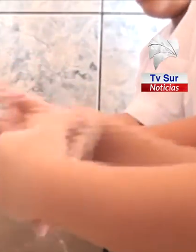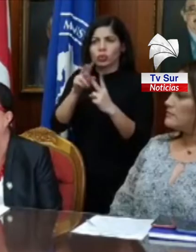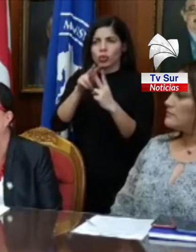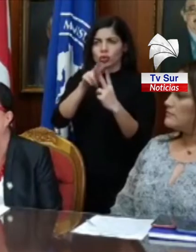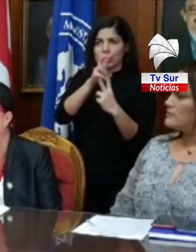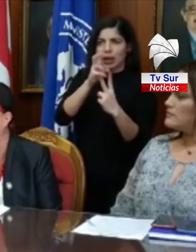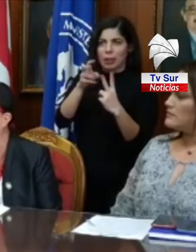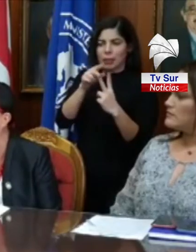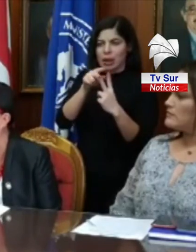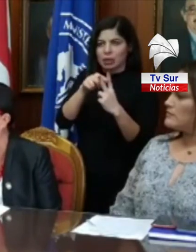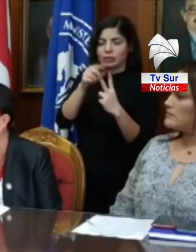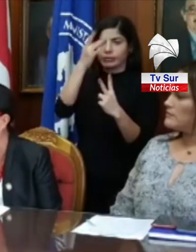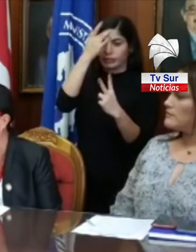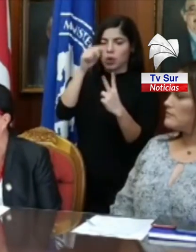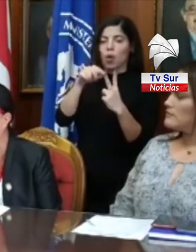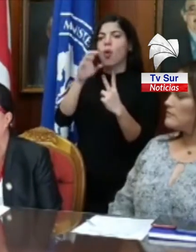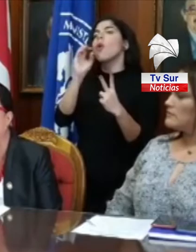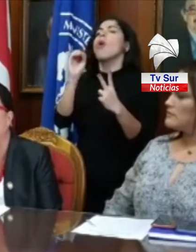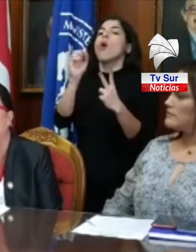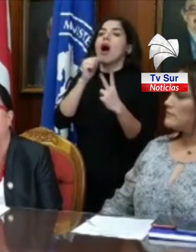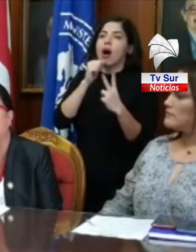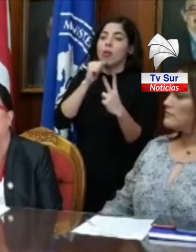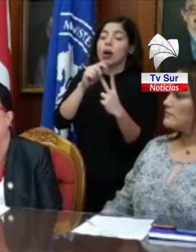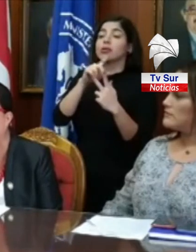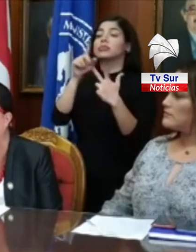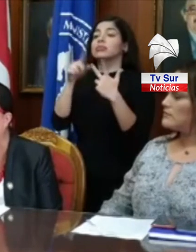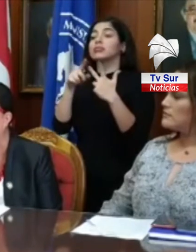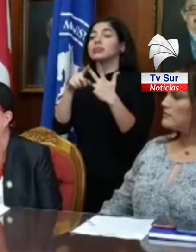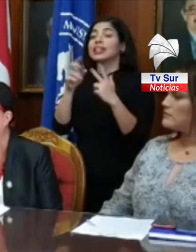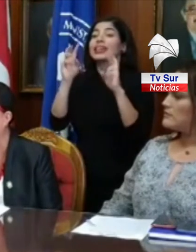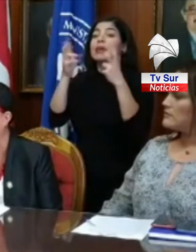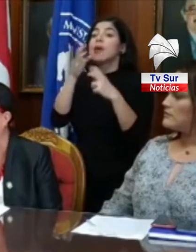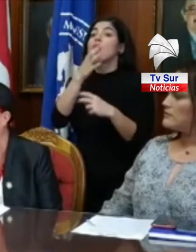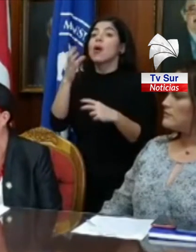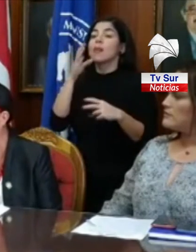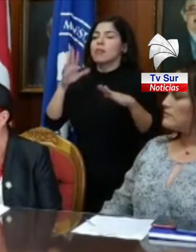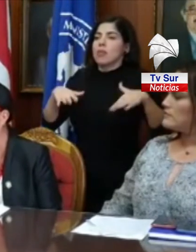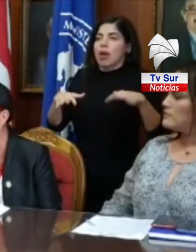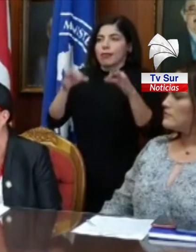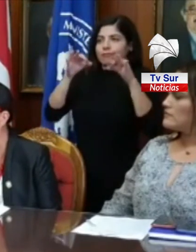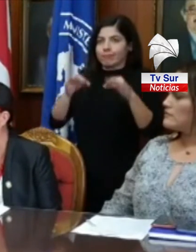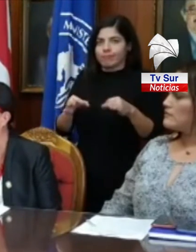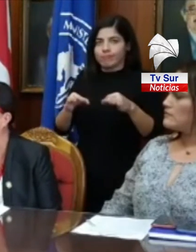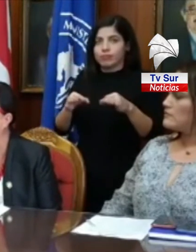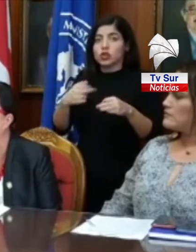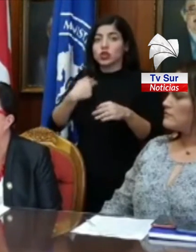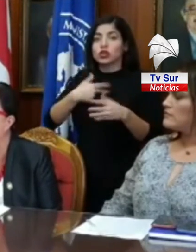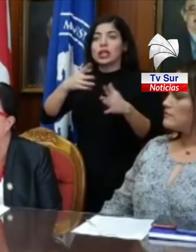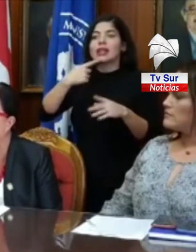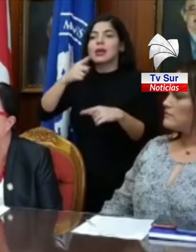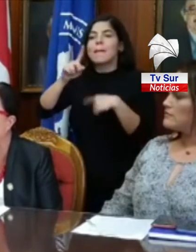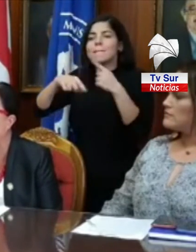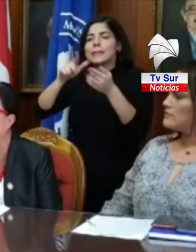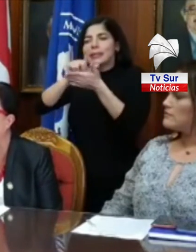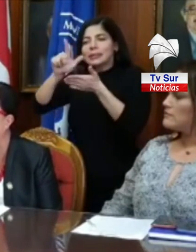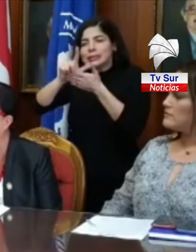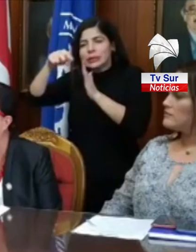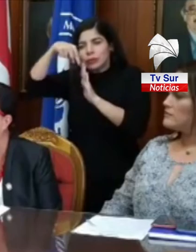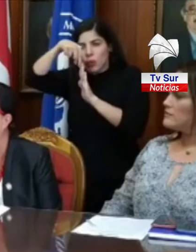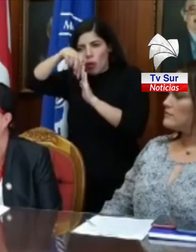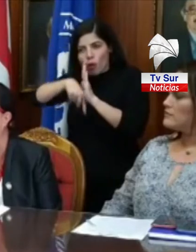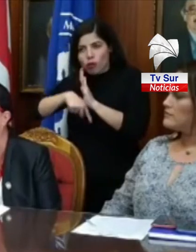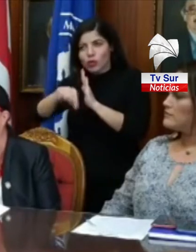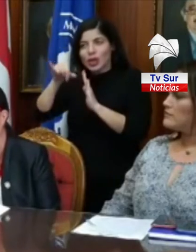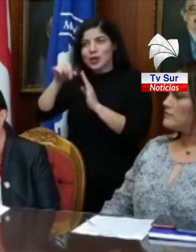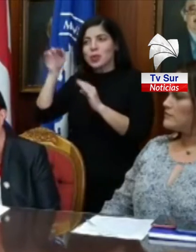también el servicio del comedor, no lo tenemos definido todavía, pero hemos dicho que vamos a hacer una limpieza profunda, como lo hemos venido